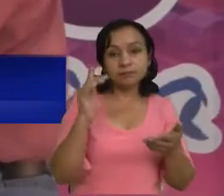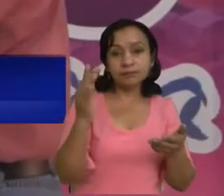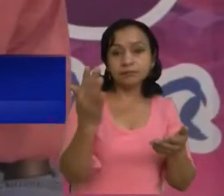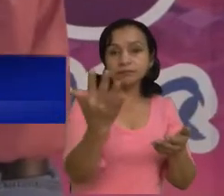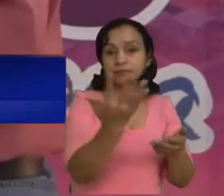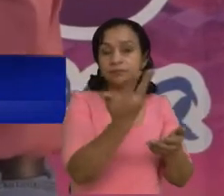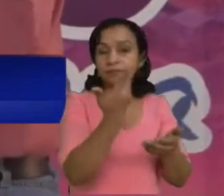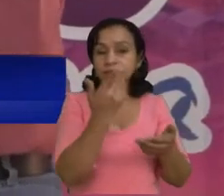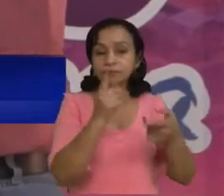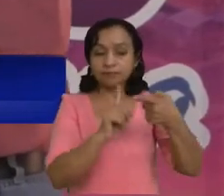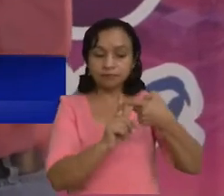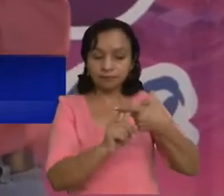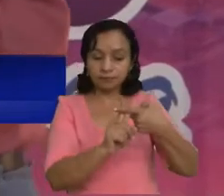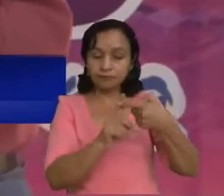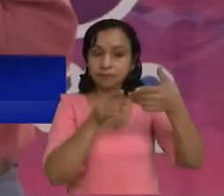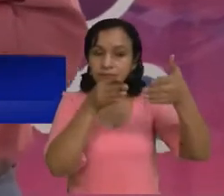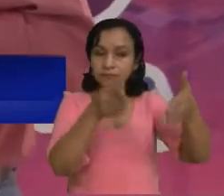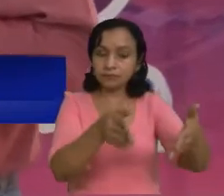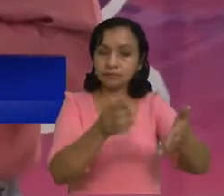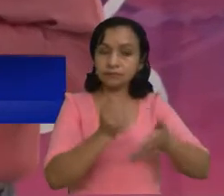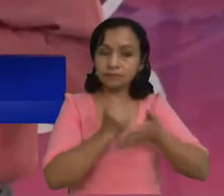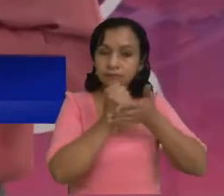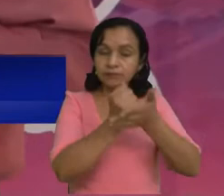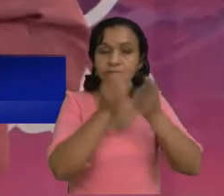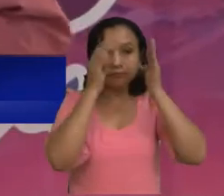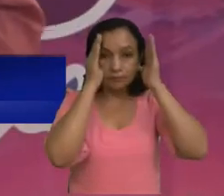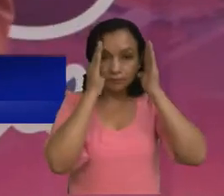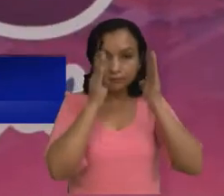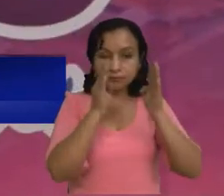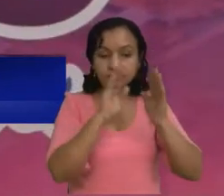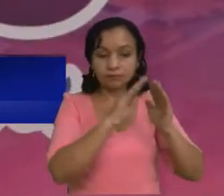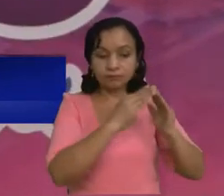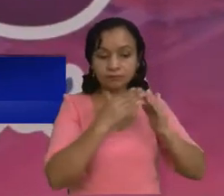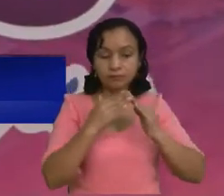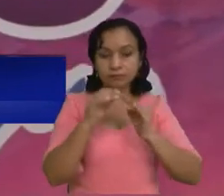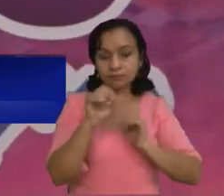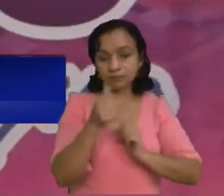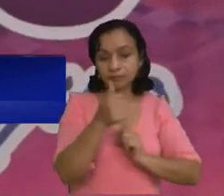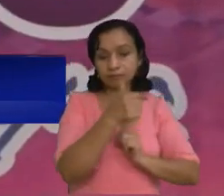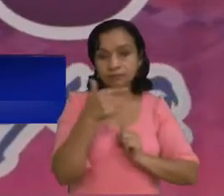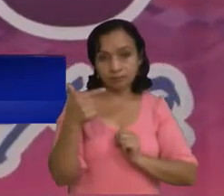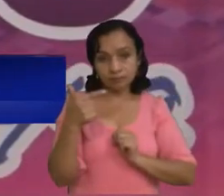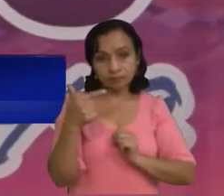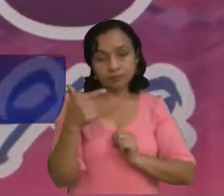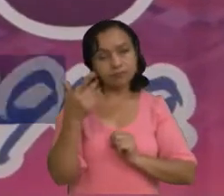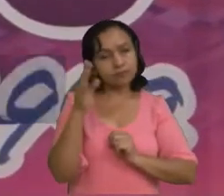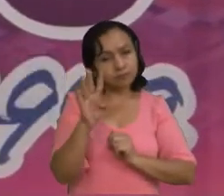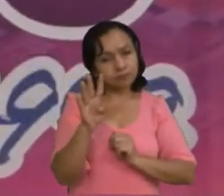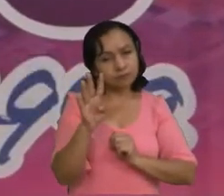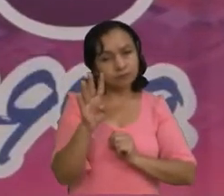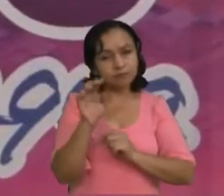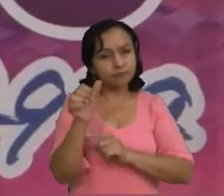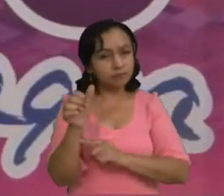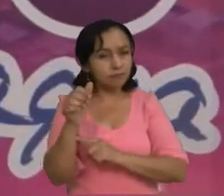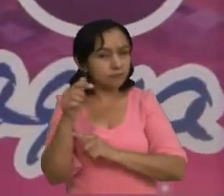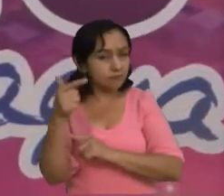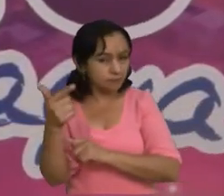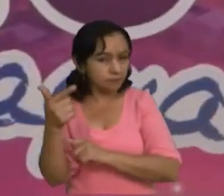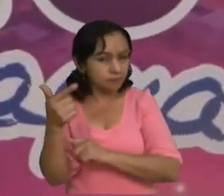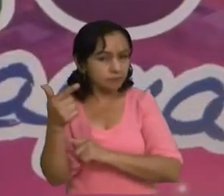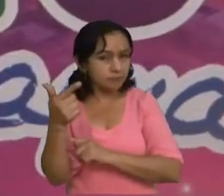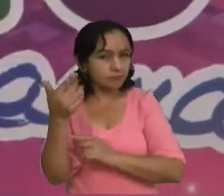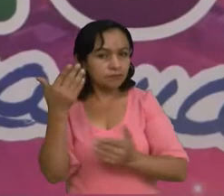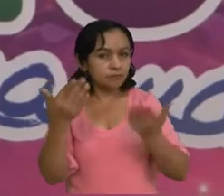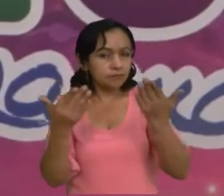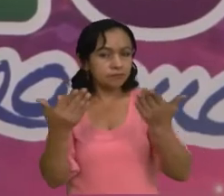Porque este cementerio principalmente nos va a permitir atender a los distritos 6, 7, tal vez 4, 6 y 7, pero también requerimos una